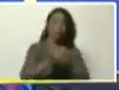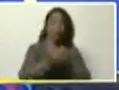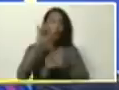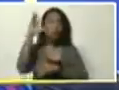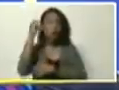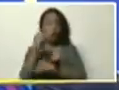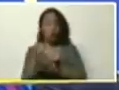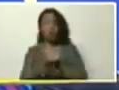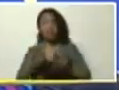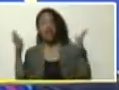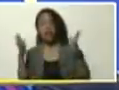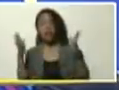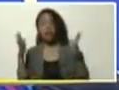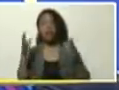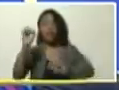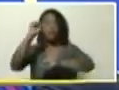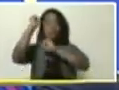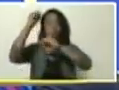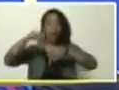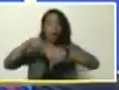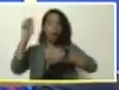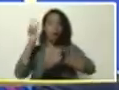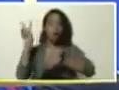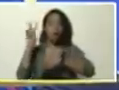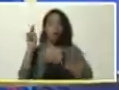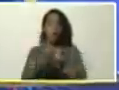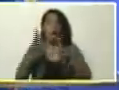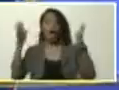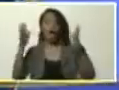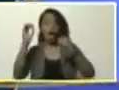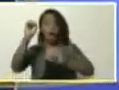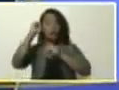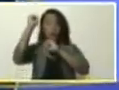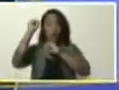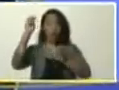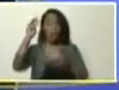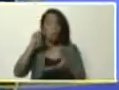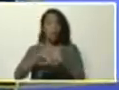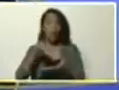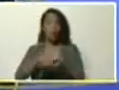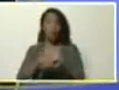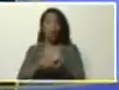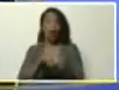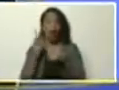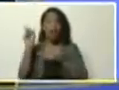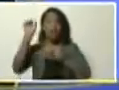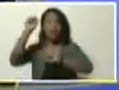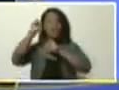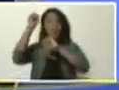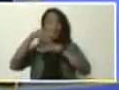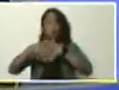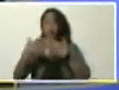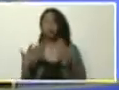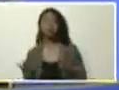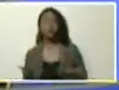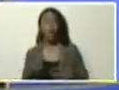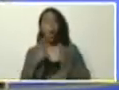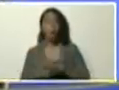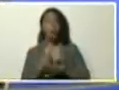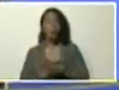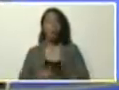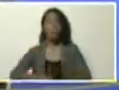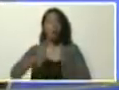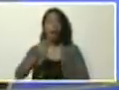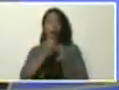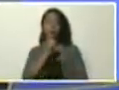una gran victoria en Venezuela y una gran victoria en Miranda. Esa victoria en los tiempos más